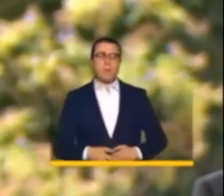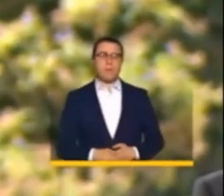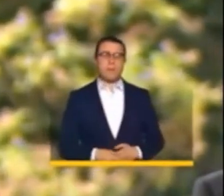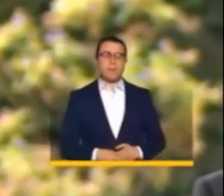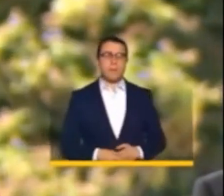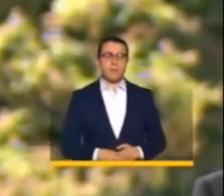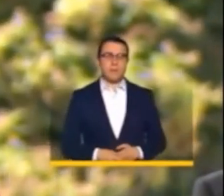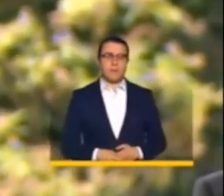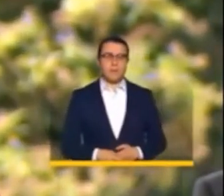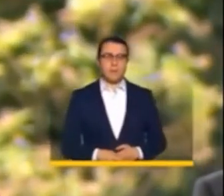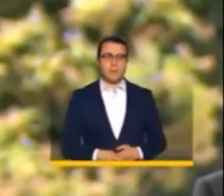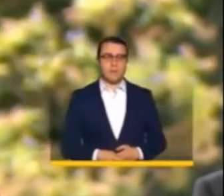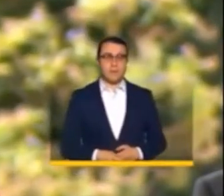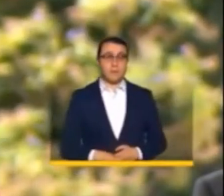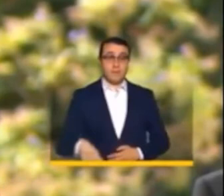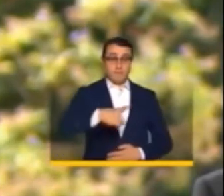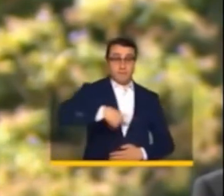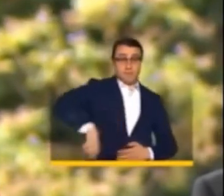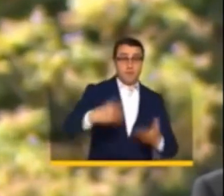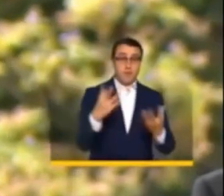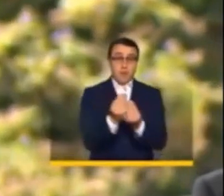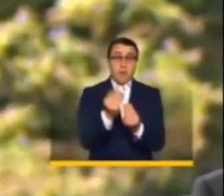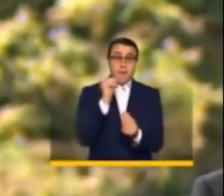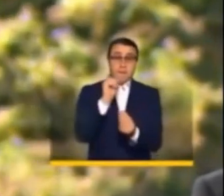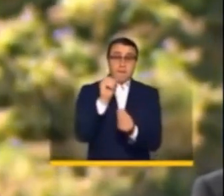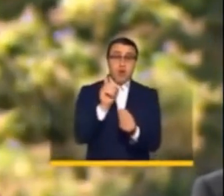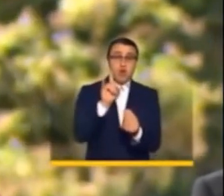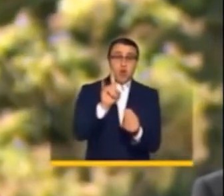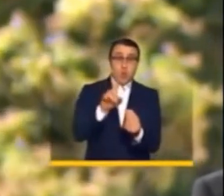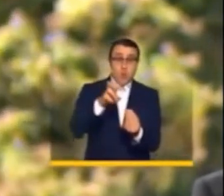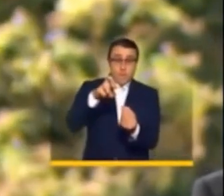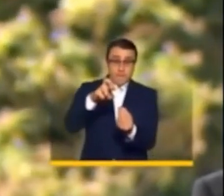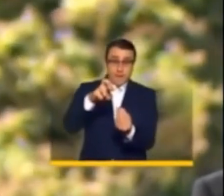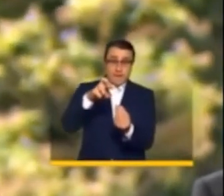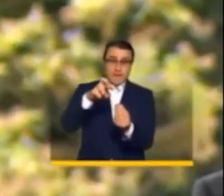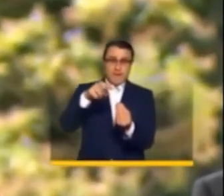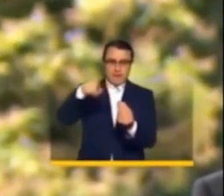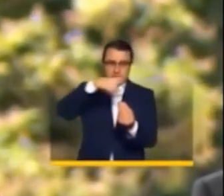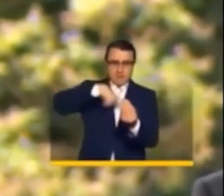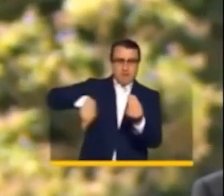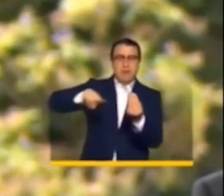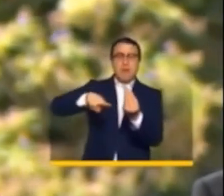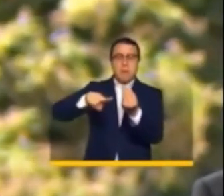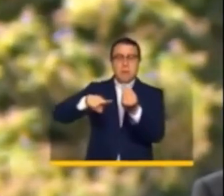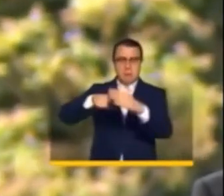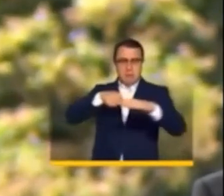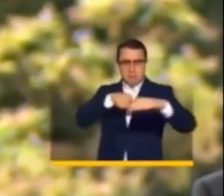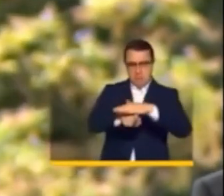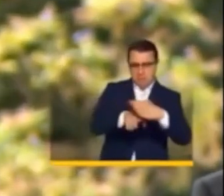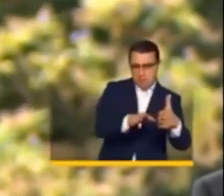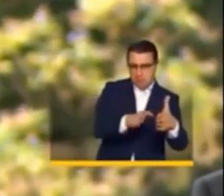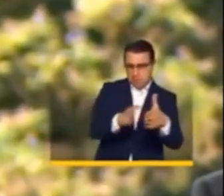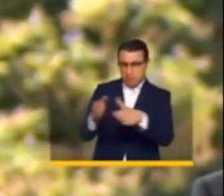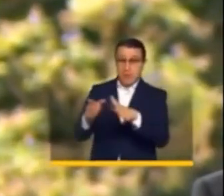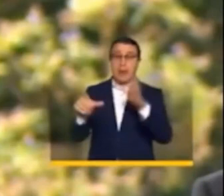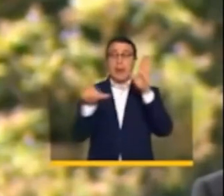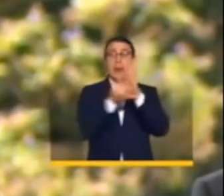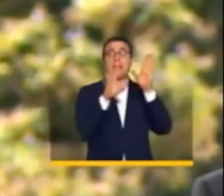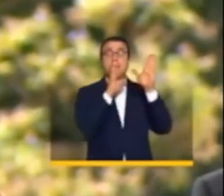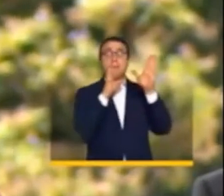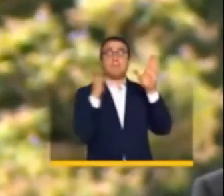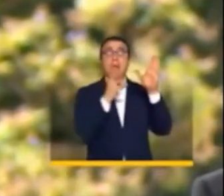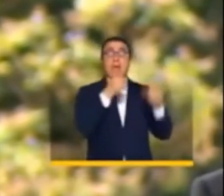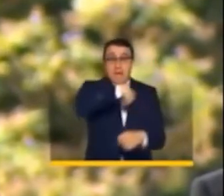Los que mataron a la Unión Patriótica un poco más arriba de la pirámide del poder son criminales